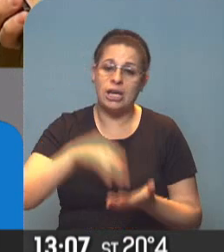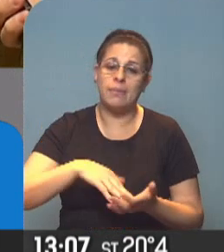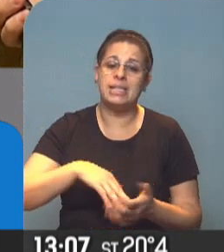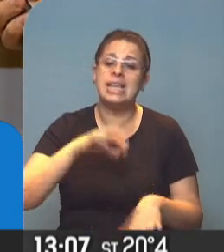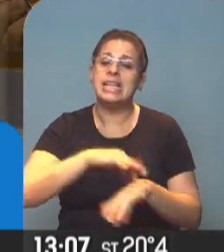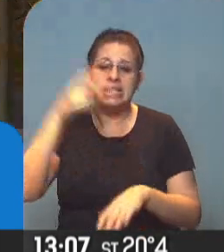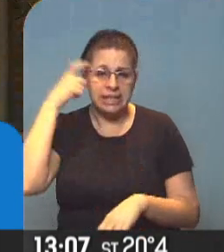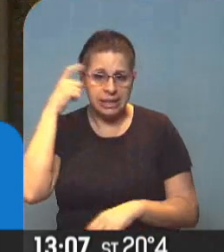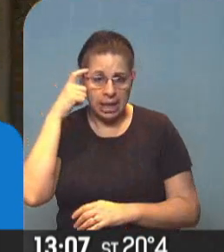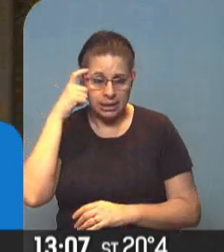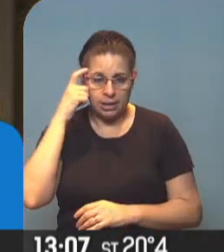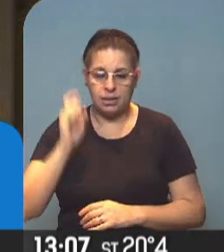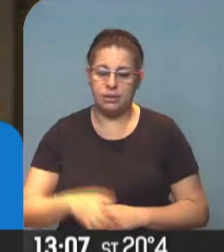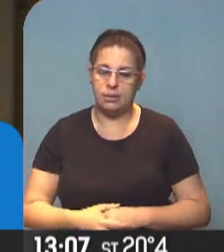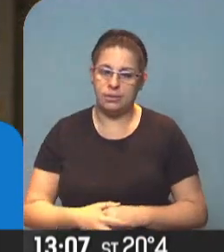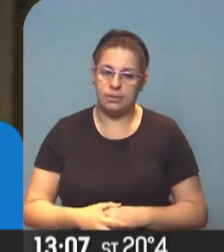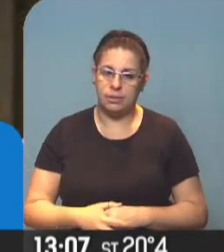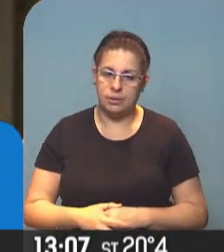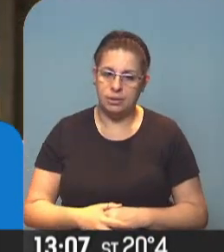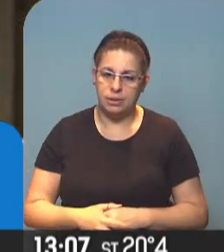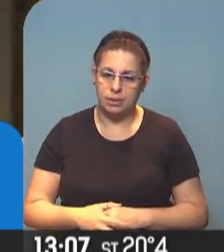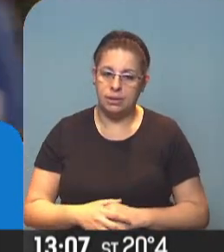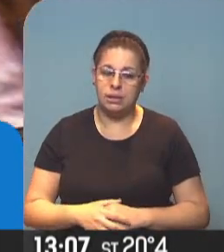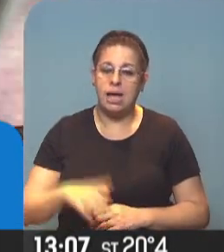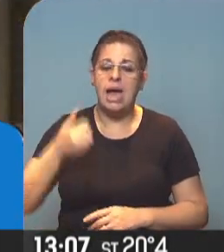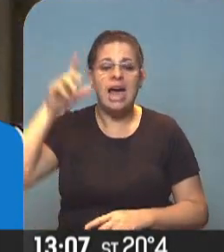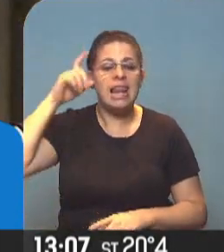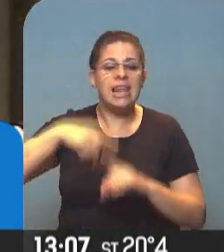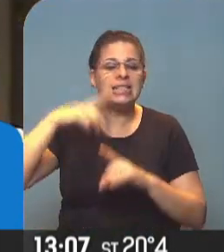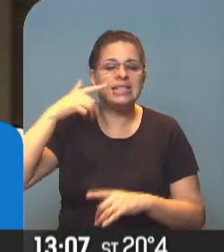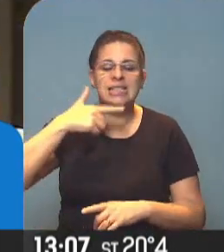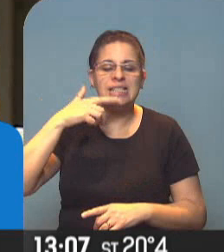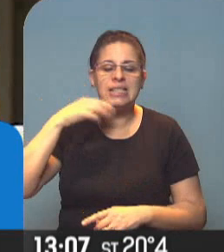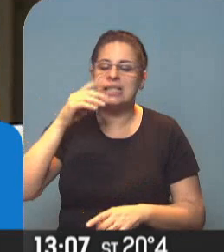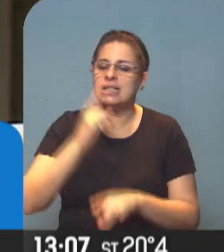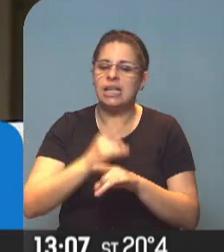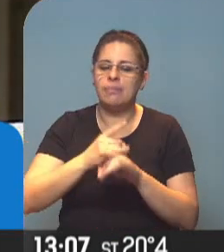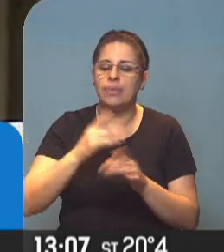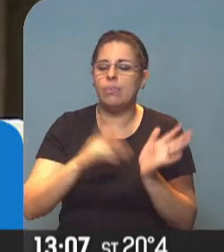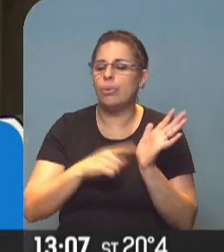realizadas alexis zárate es siempre oficialmente